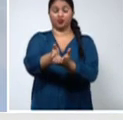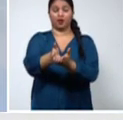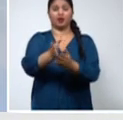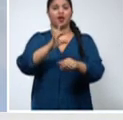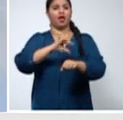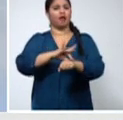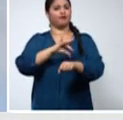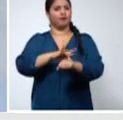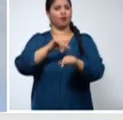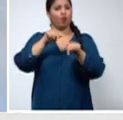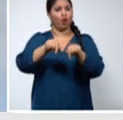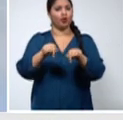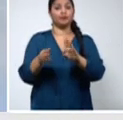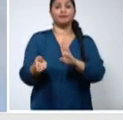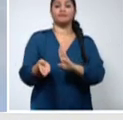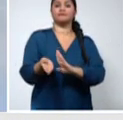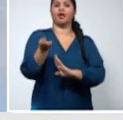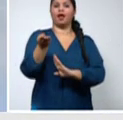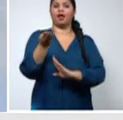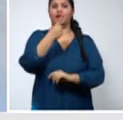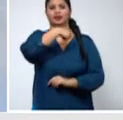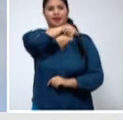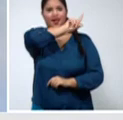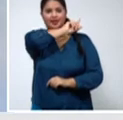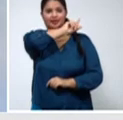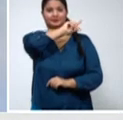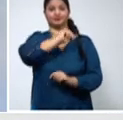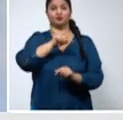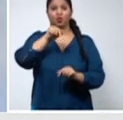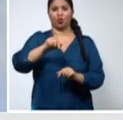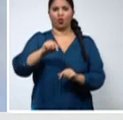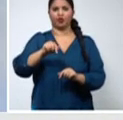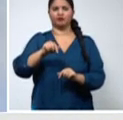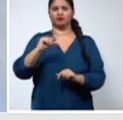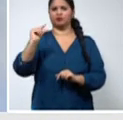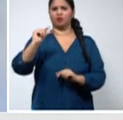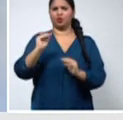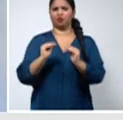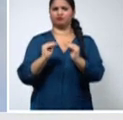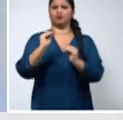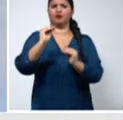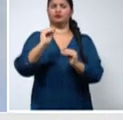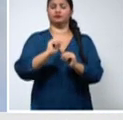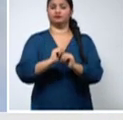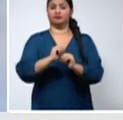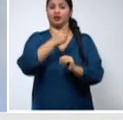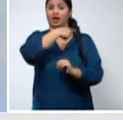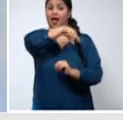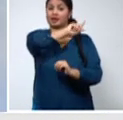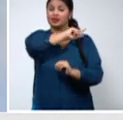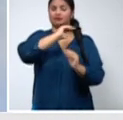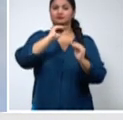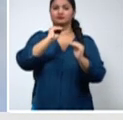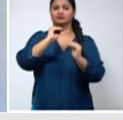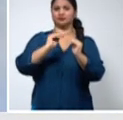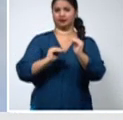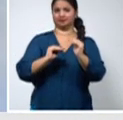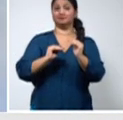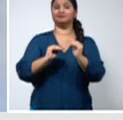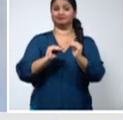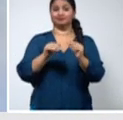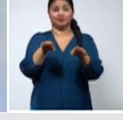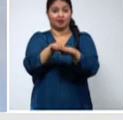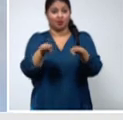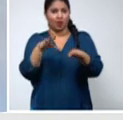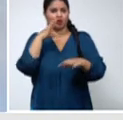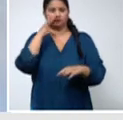ayer. Es una cifra que se incrementa cuando, como pasa en el día de hoy, el número de confirmados